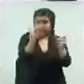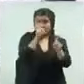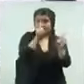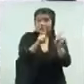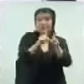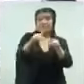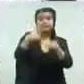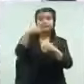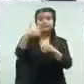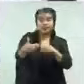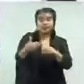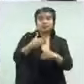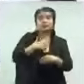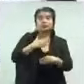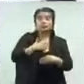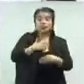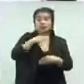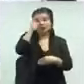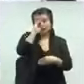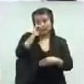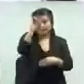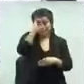puede dar la palabra nuevamente.